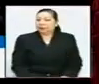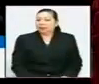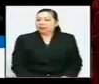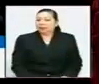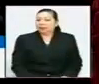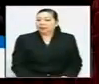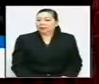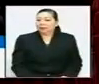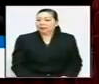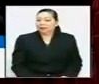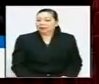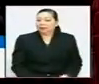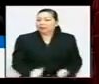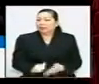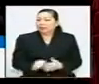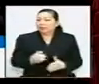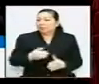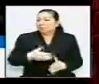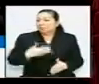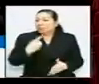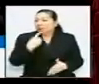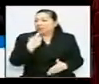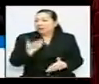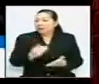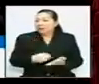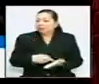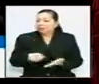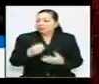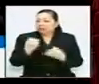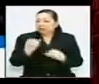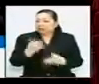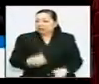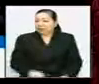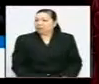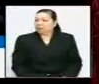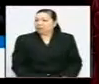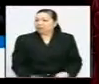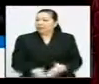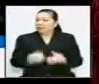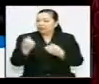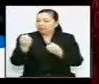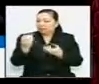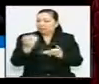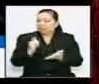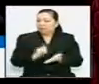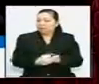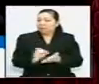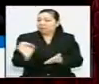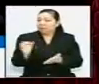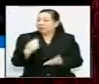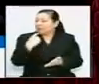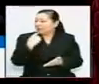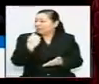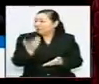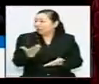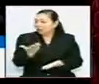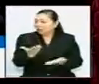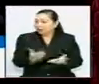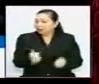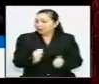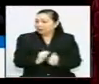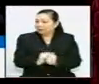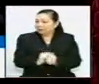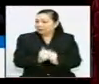en la parte, ¿qué es lo que debería hacer luego de la emisión del informe respecto al informe? Nunca se le dijo resuelve el